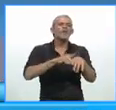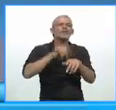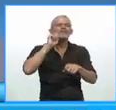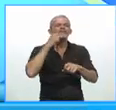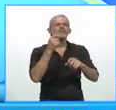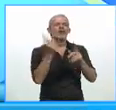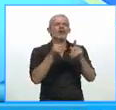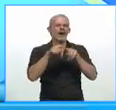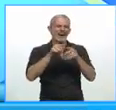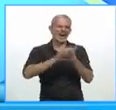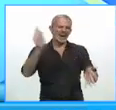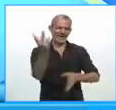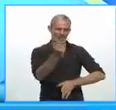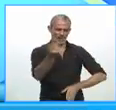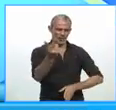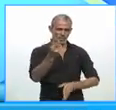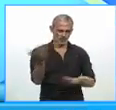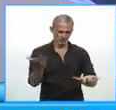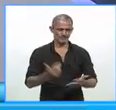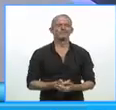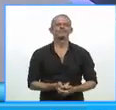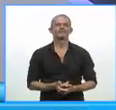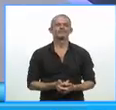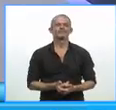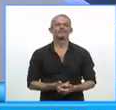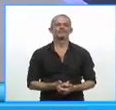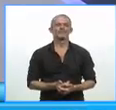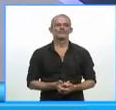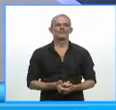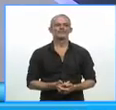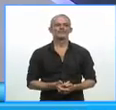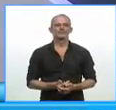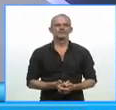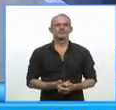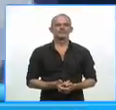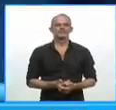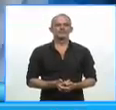de la carrera de ustedes, como para ir sintiéndose cada vez más cómodos. Mira. Gracias.